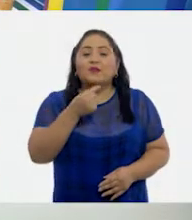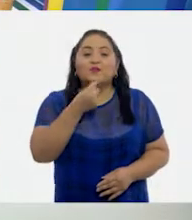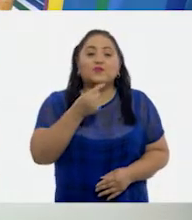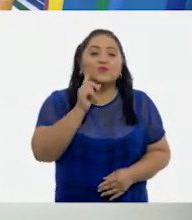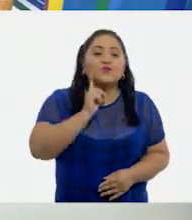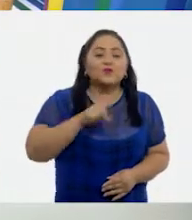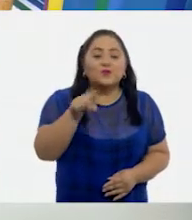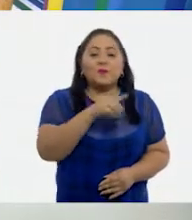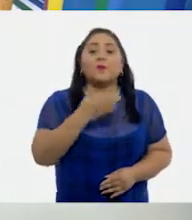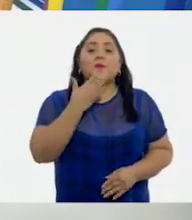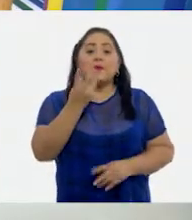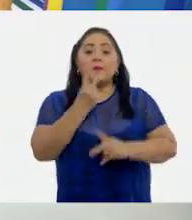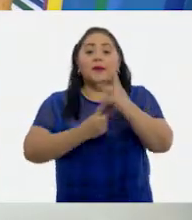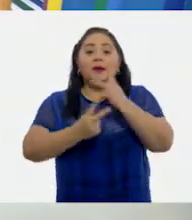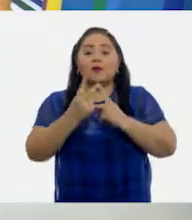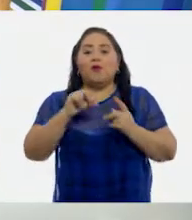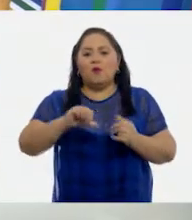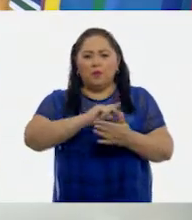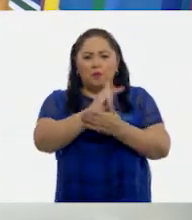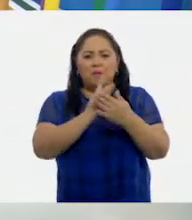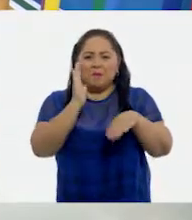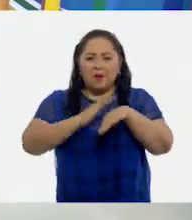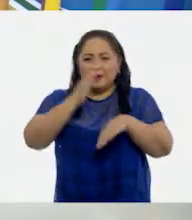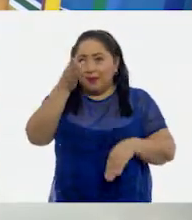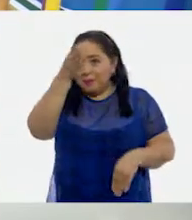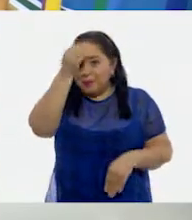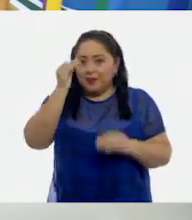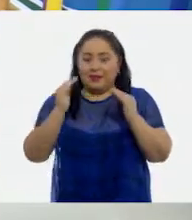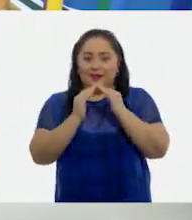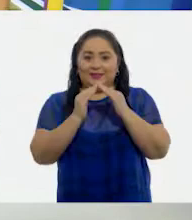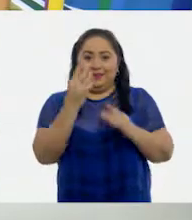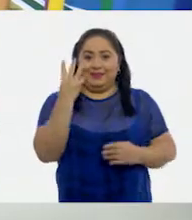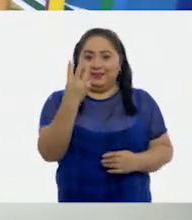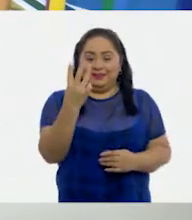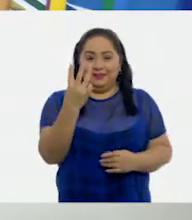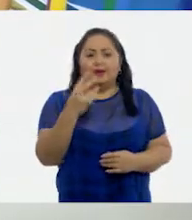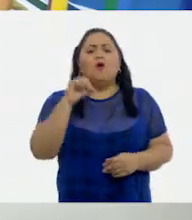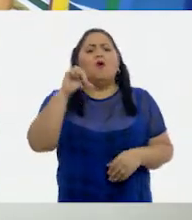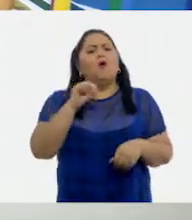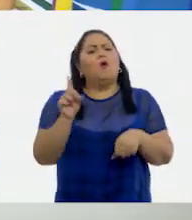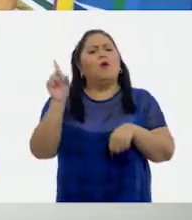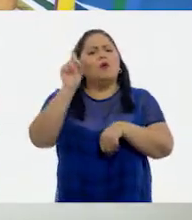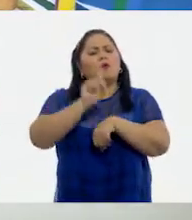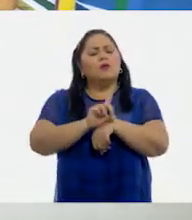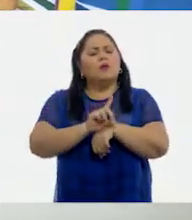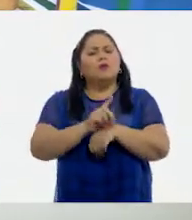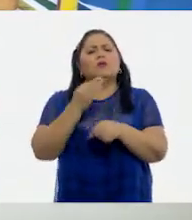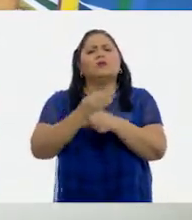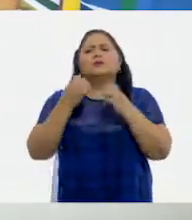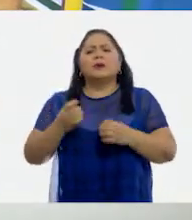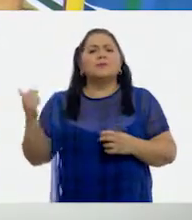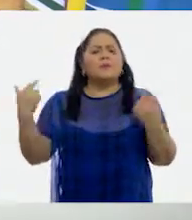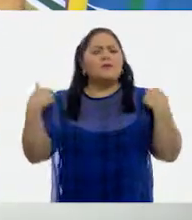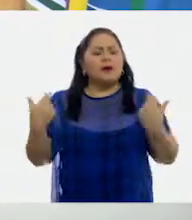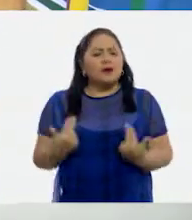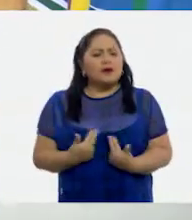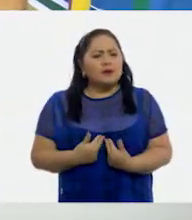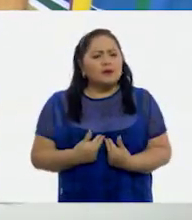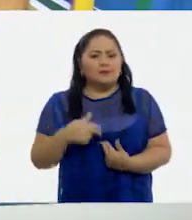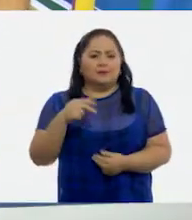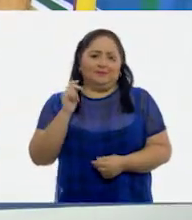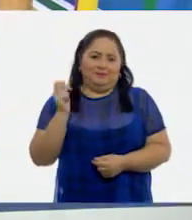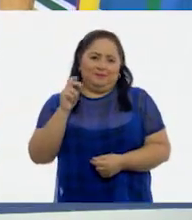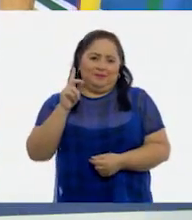y niños, bienvenidos a un programa más de Aprende en Casa 3. El día de hoy está con nosotros el maestro